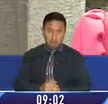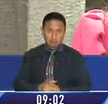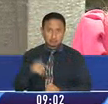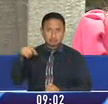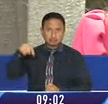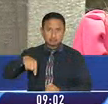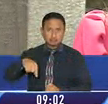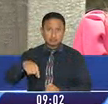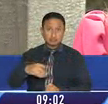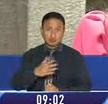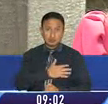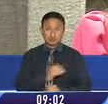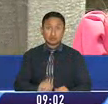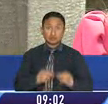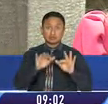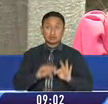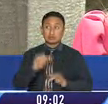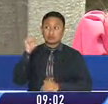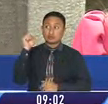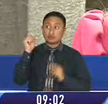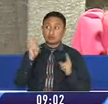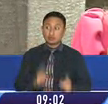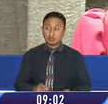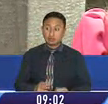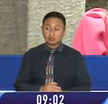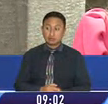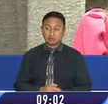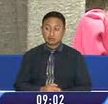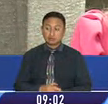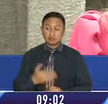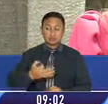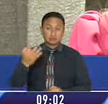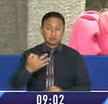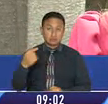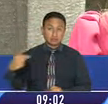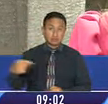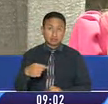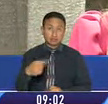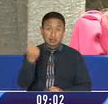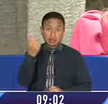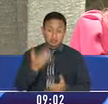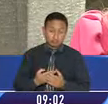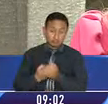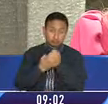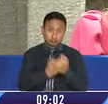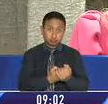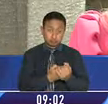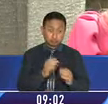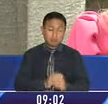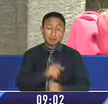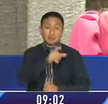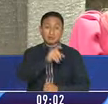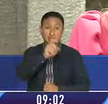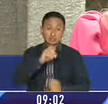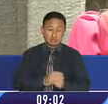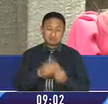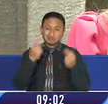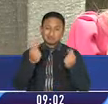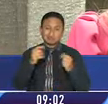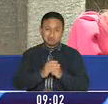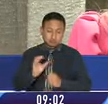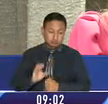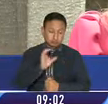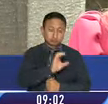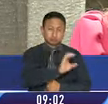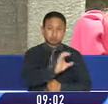sentido, nosotros como Secretaría de Derechos Humanos queremos garantizar que esos recursos lleguen efectivamente rápido y oportuno